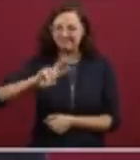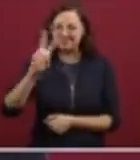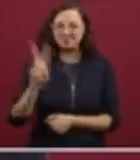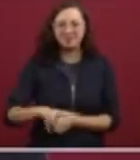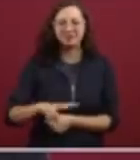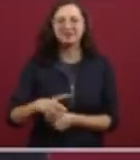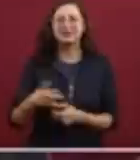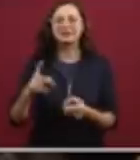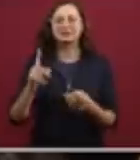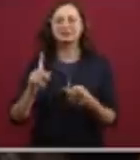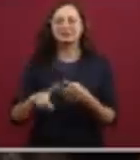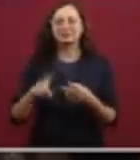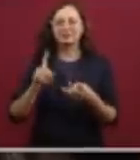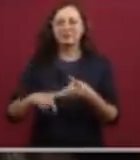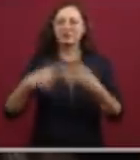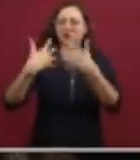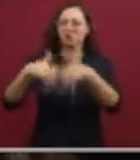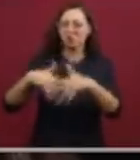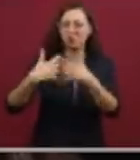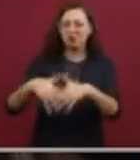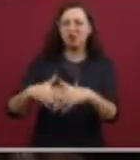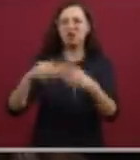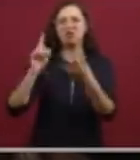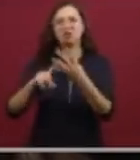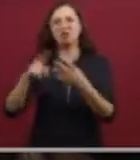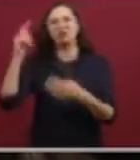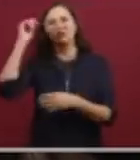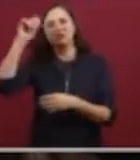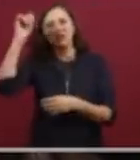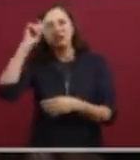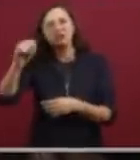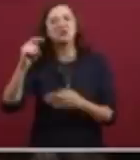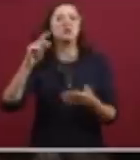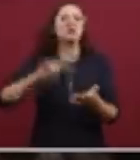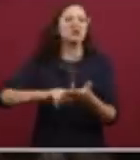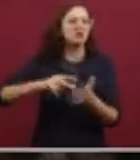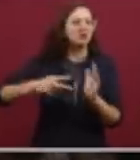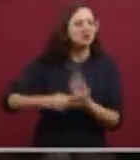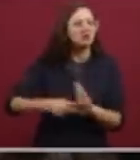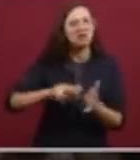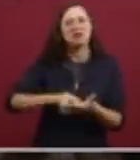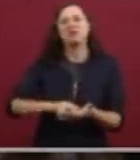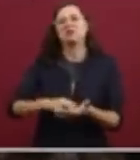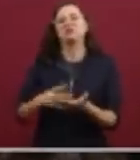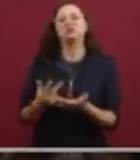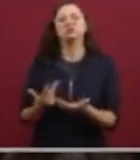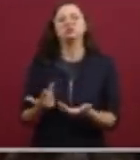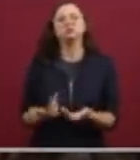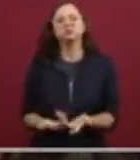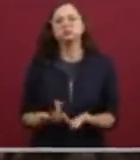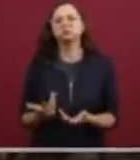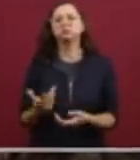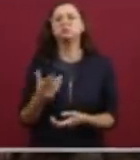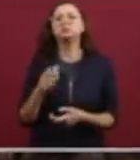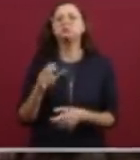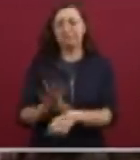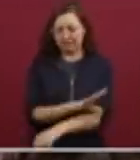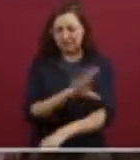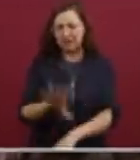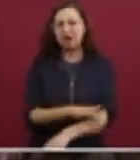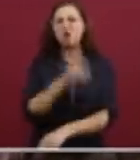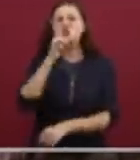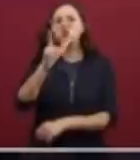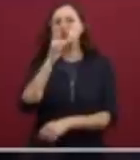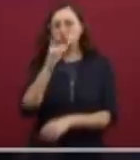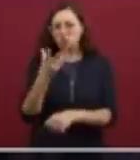los obreros, los técnicos, los ingenieros, los electricistas, les comentaba